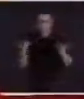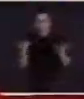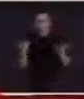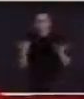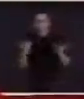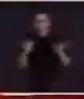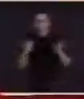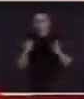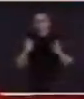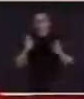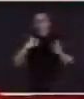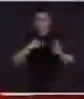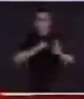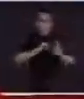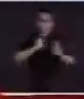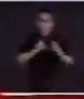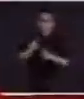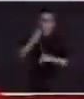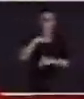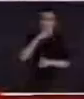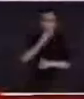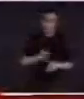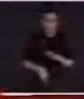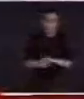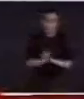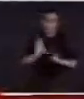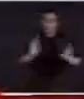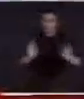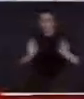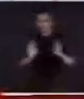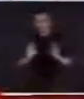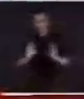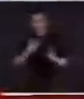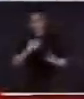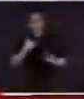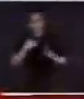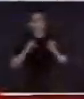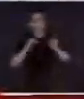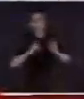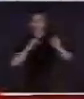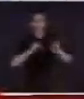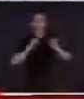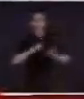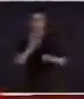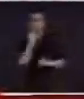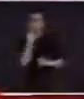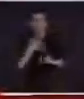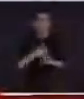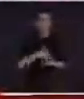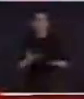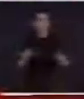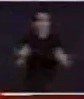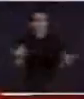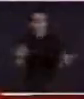fin guapo forever, es forever. Quiero salir a ligar y poder comprobar lo bueno que ahora